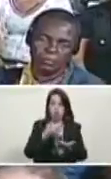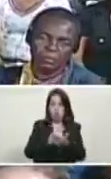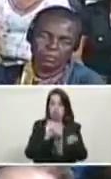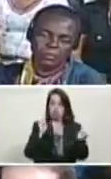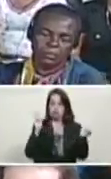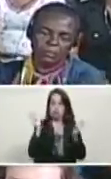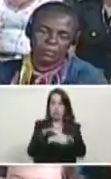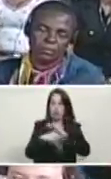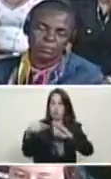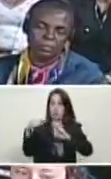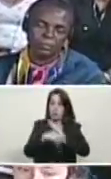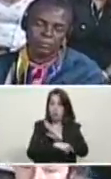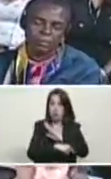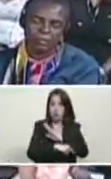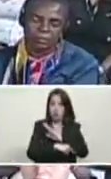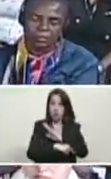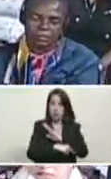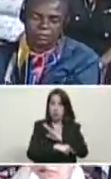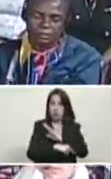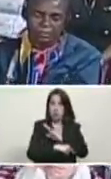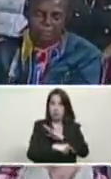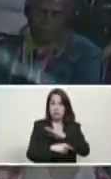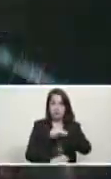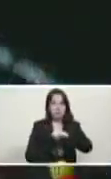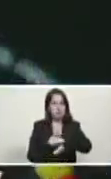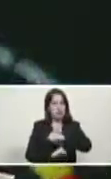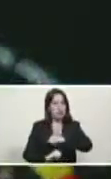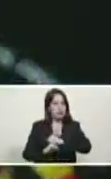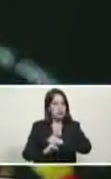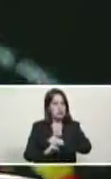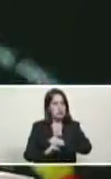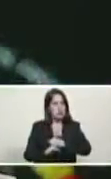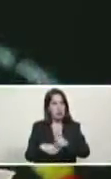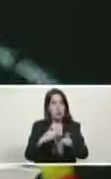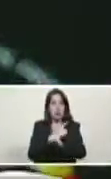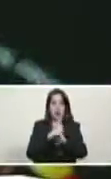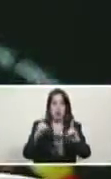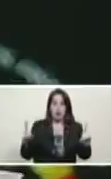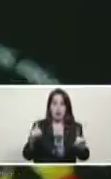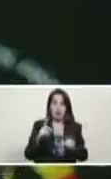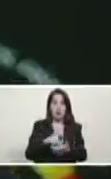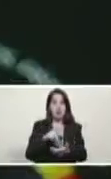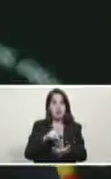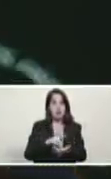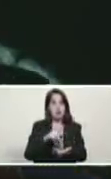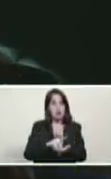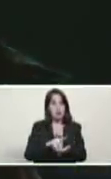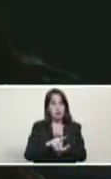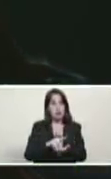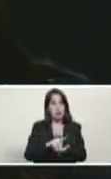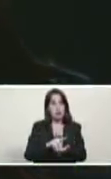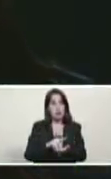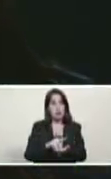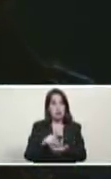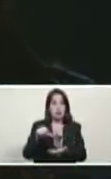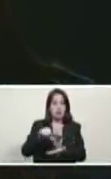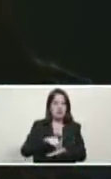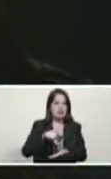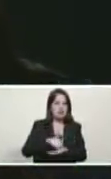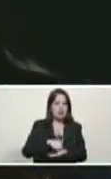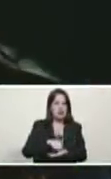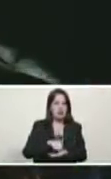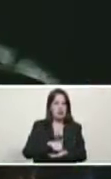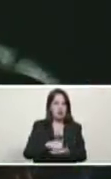profunda basada en una democracia participativa y protagónica centrada en los intereses